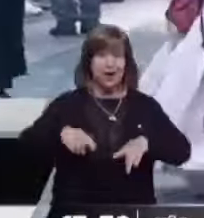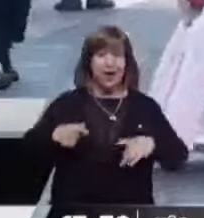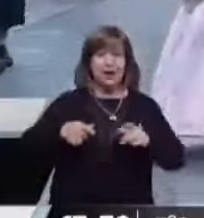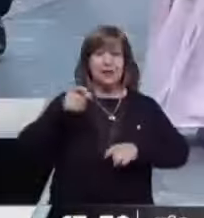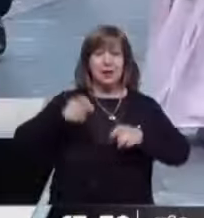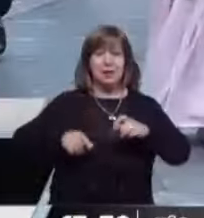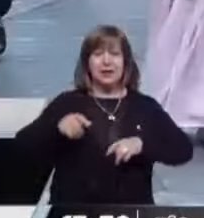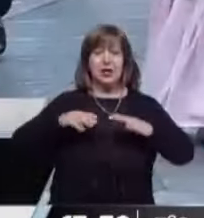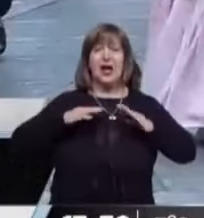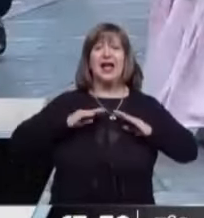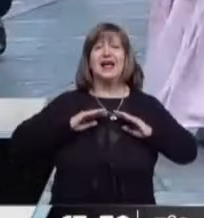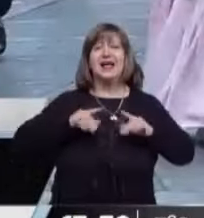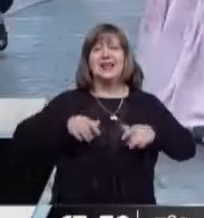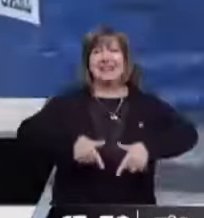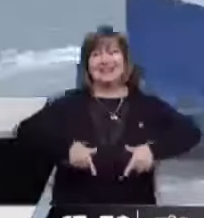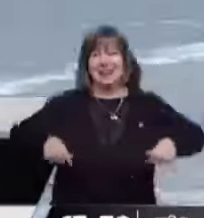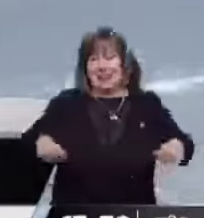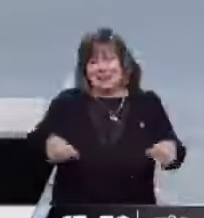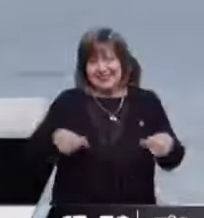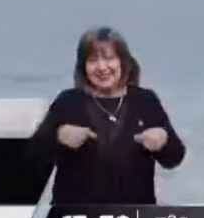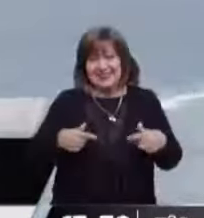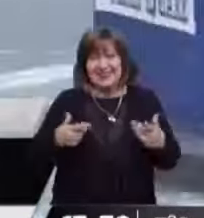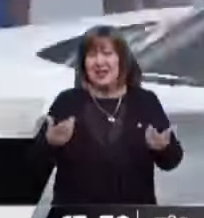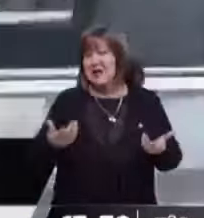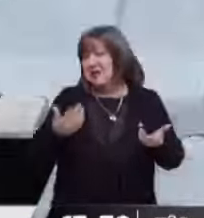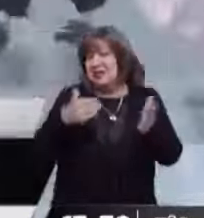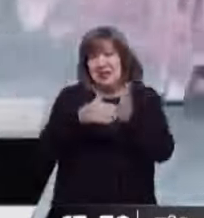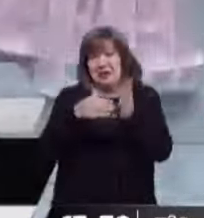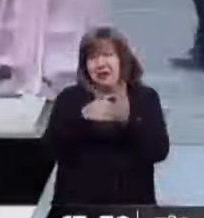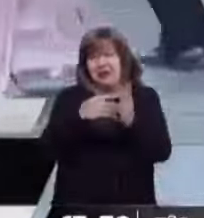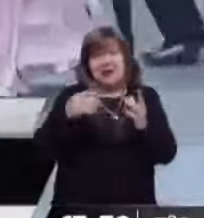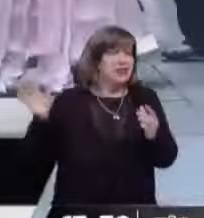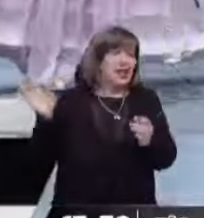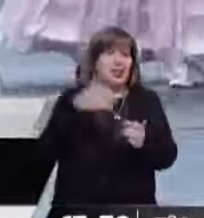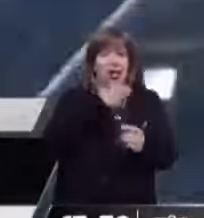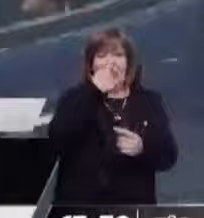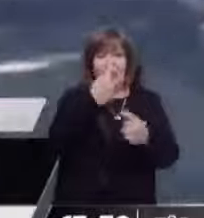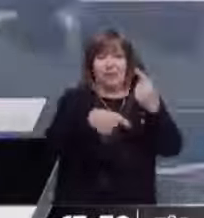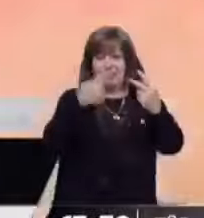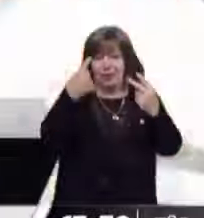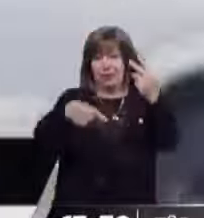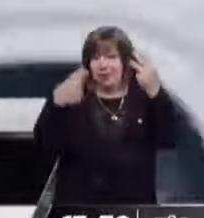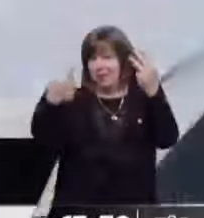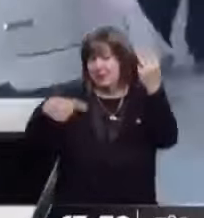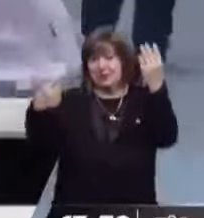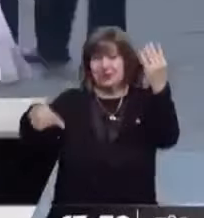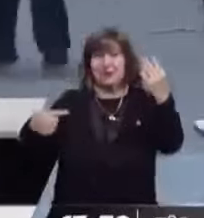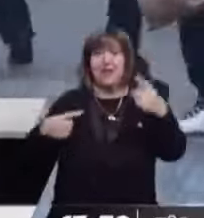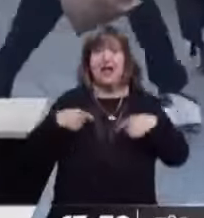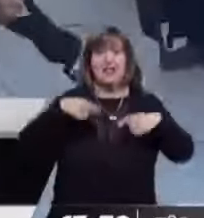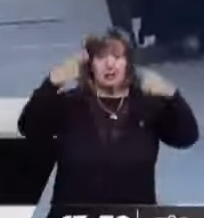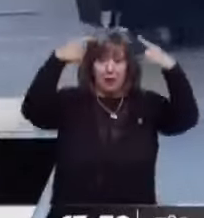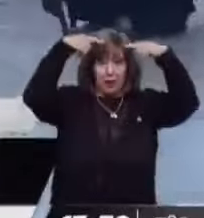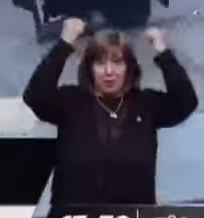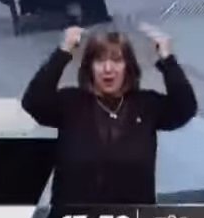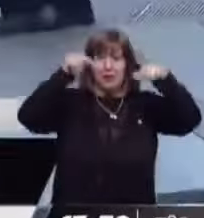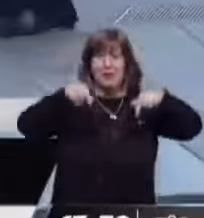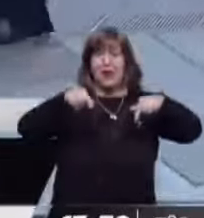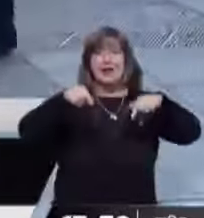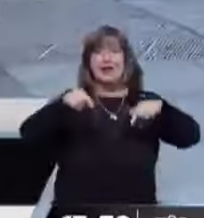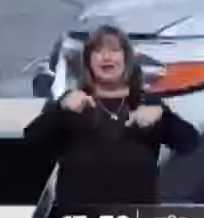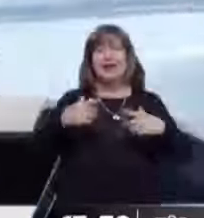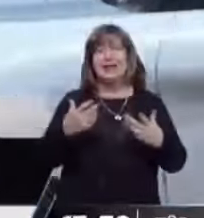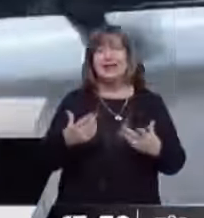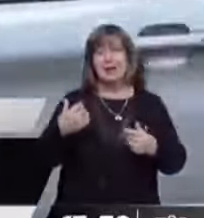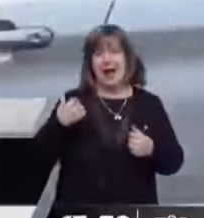en calzoncillos, tocando la guitarra. El cowboy. Claro, sí. Sí, hay un Batman que es de Times Square,